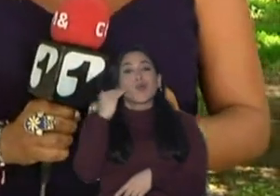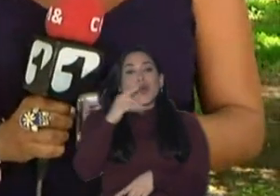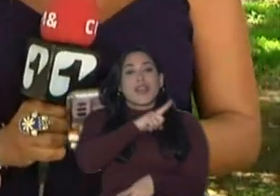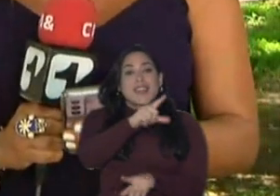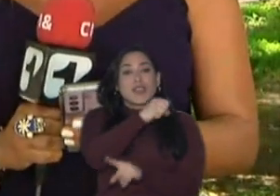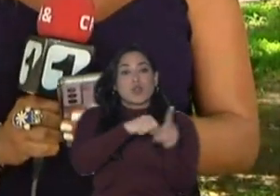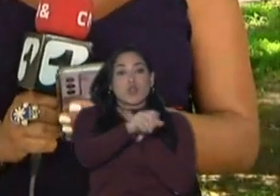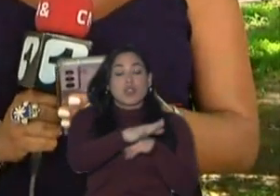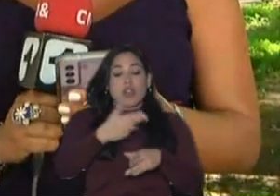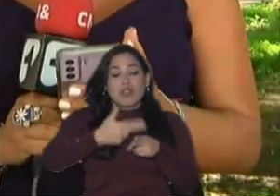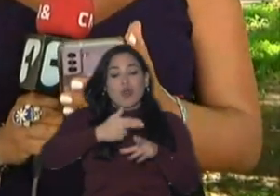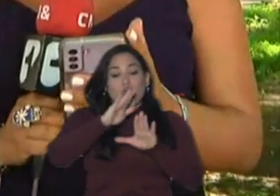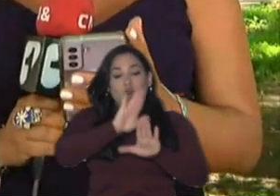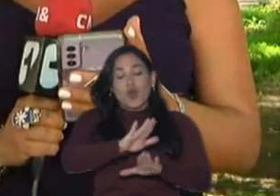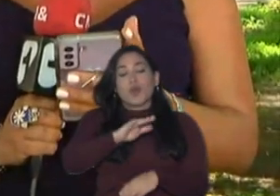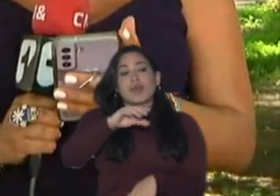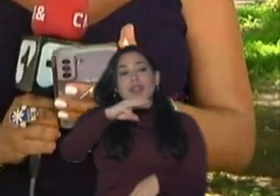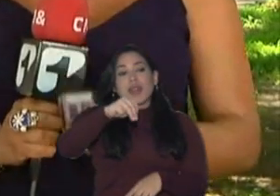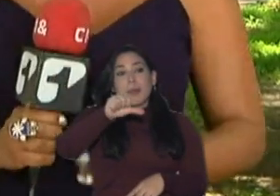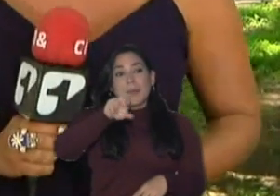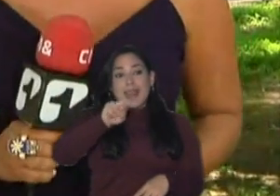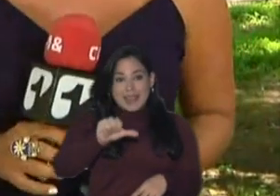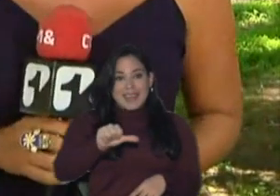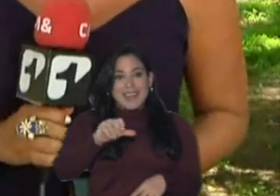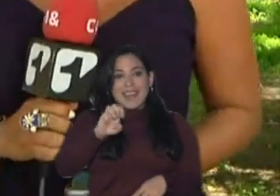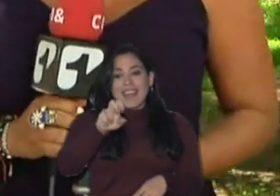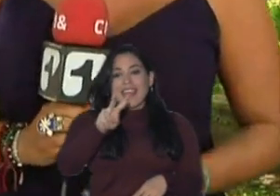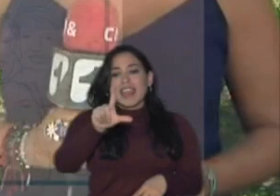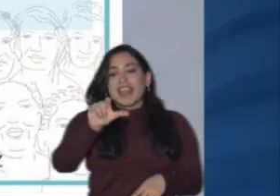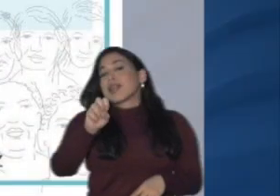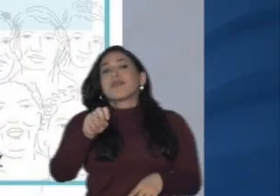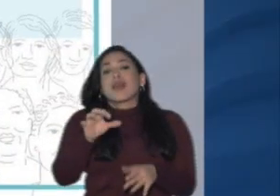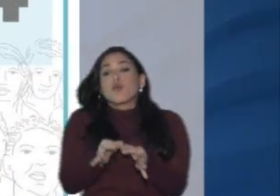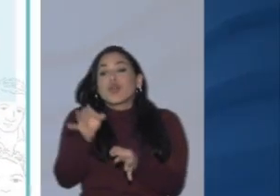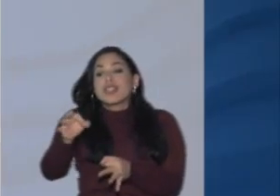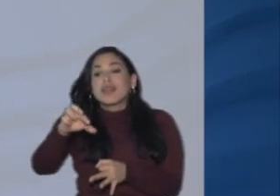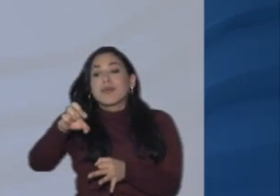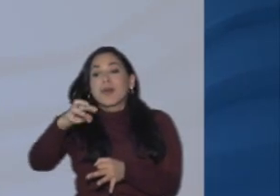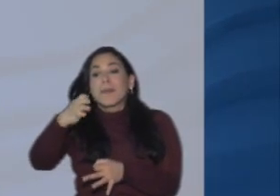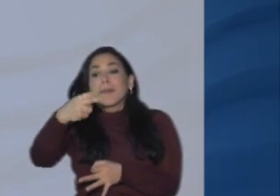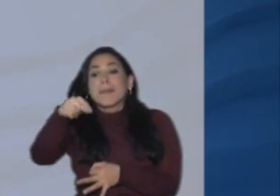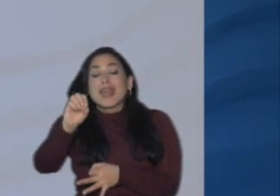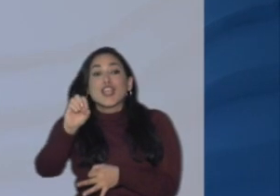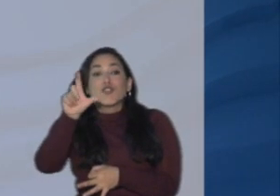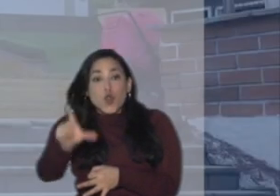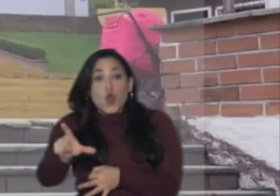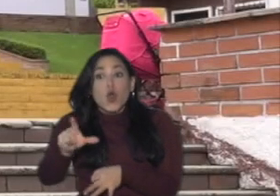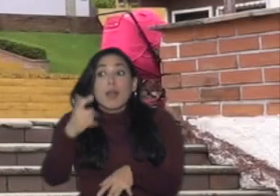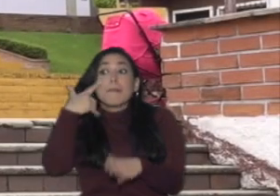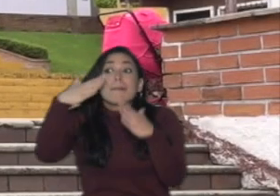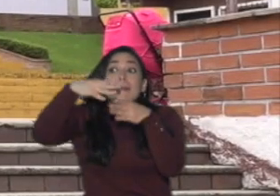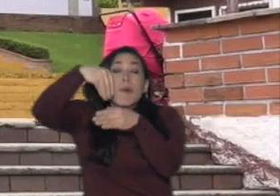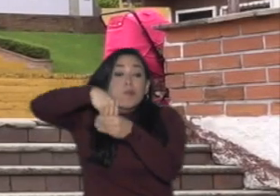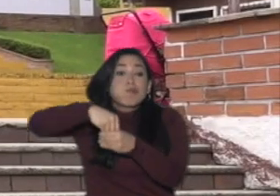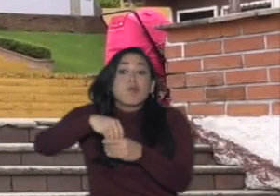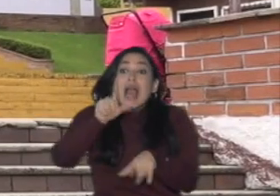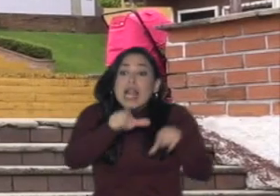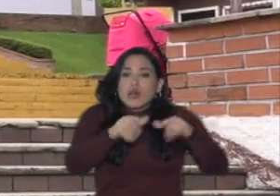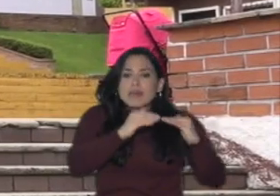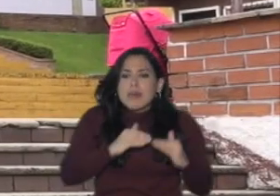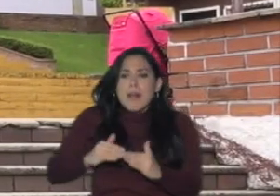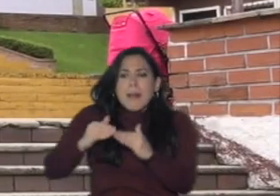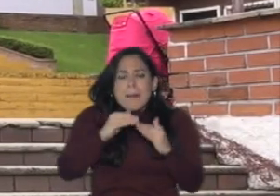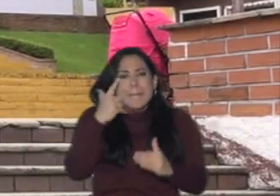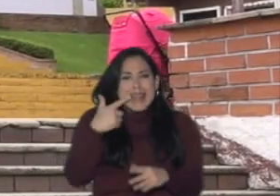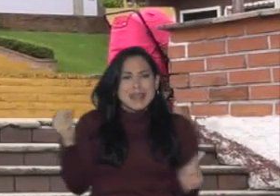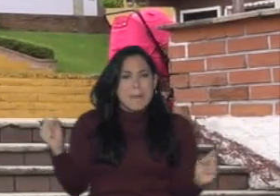lideresa identificada como María Elvia Gómez en el municipio del Peñol, quien fue hallada en su vivienda, según algunos vecinos, con